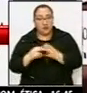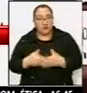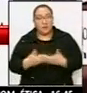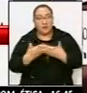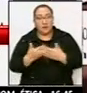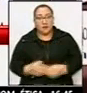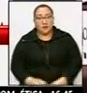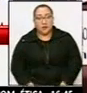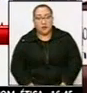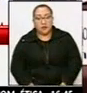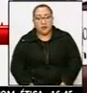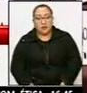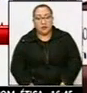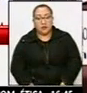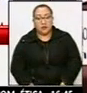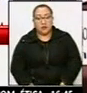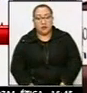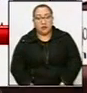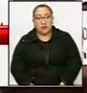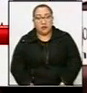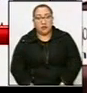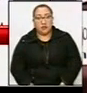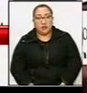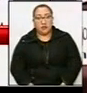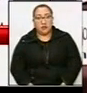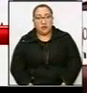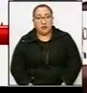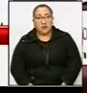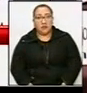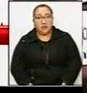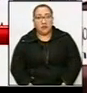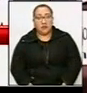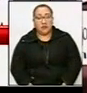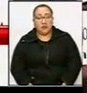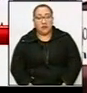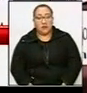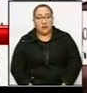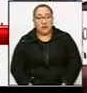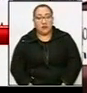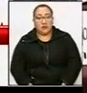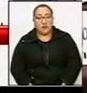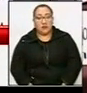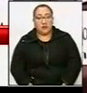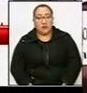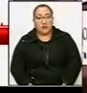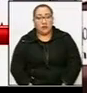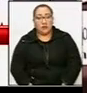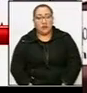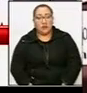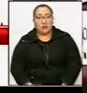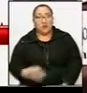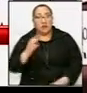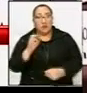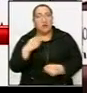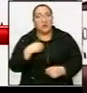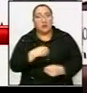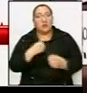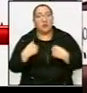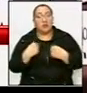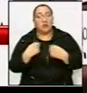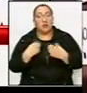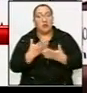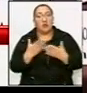todo un programa agresivo de reforestación. Por ejemplo, nosotros tenemos recursos importantes